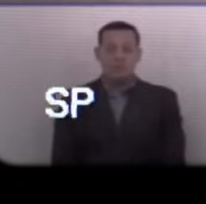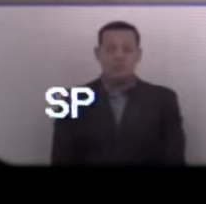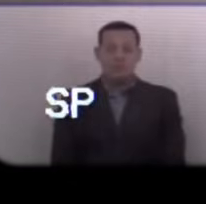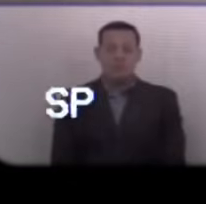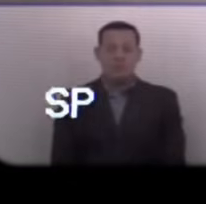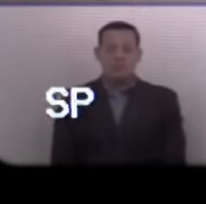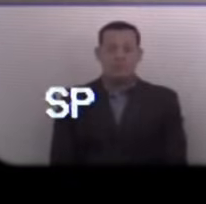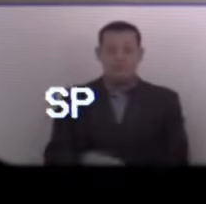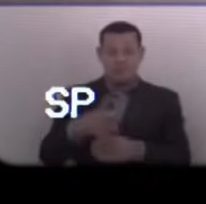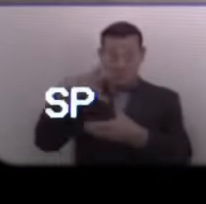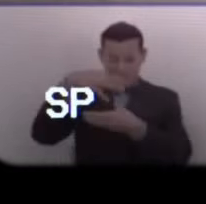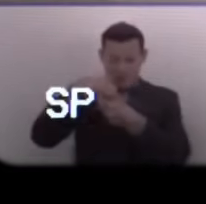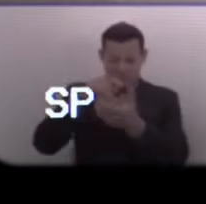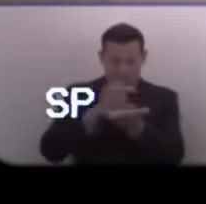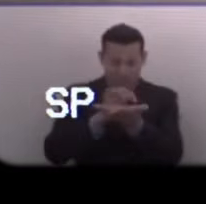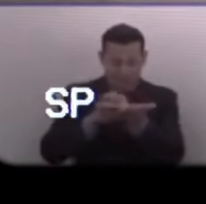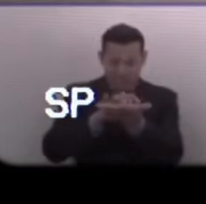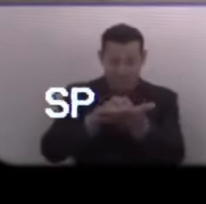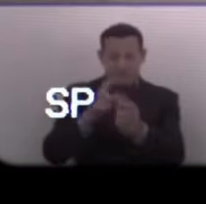Sumen